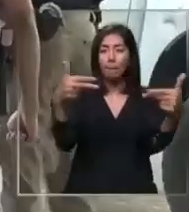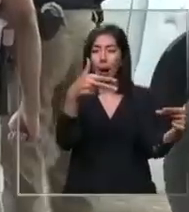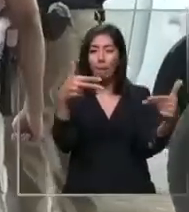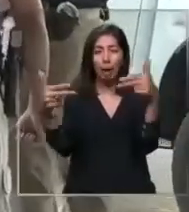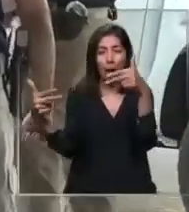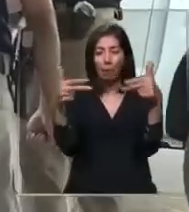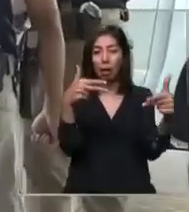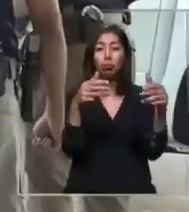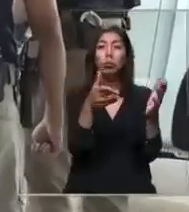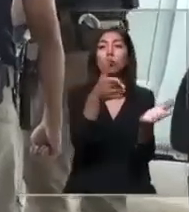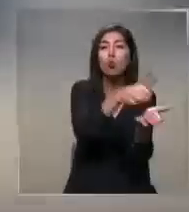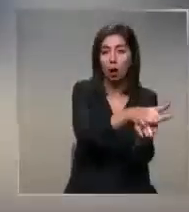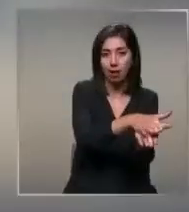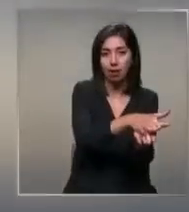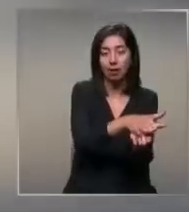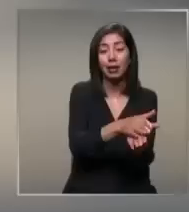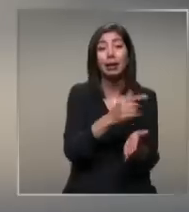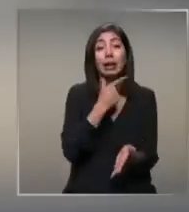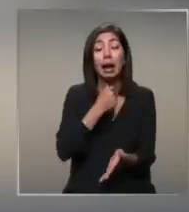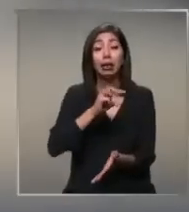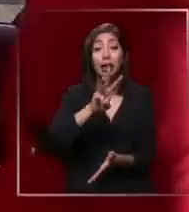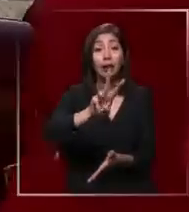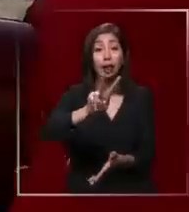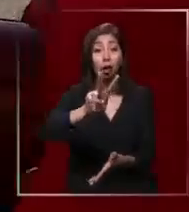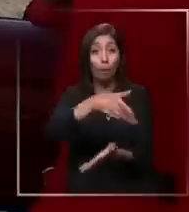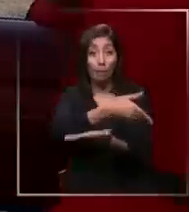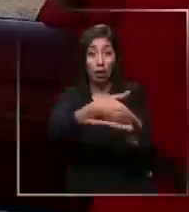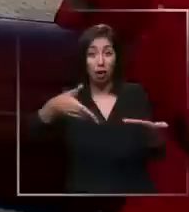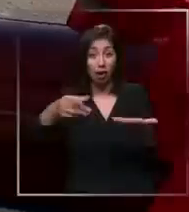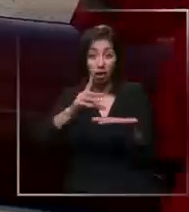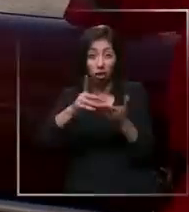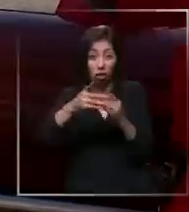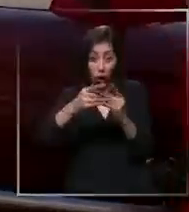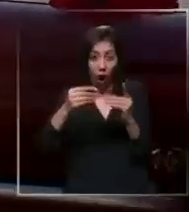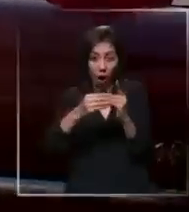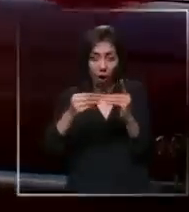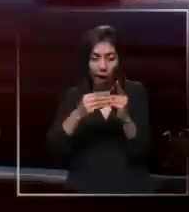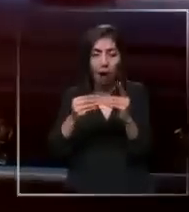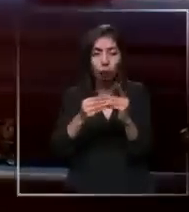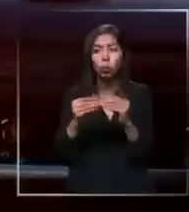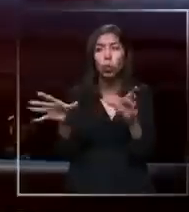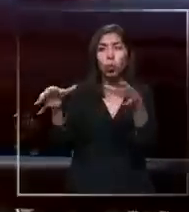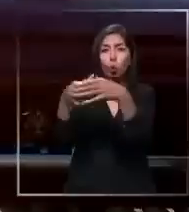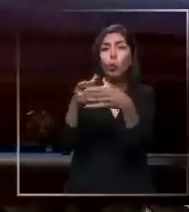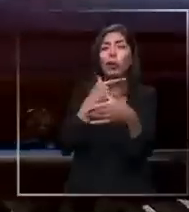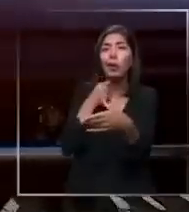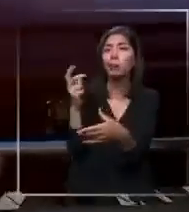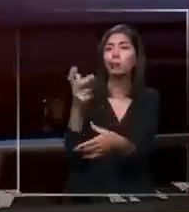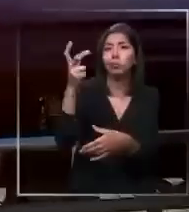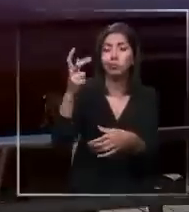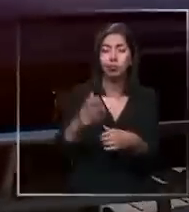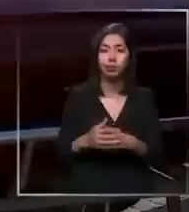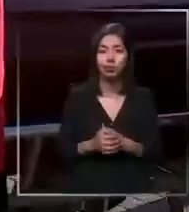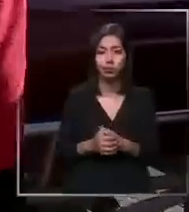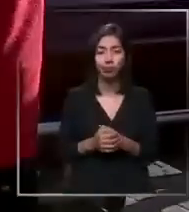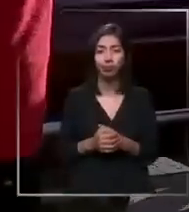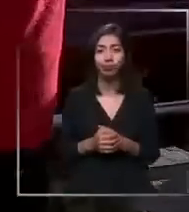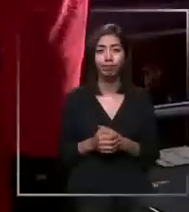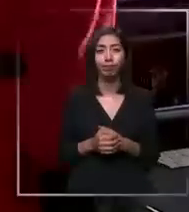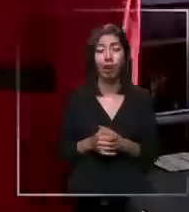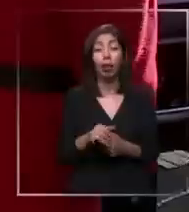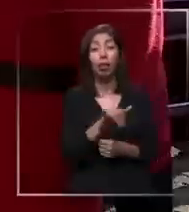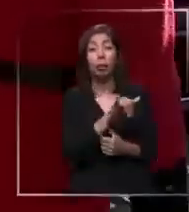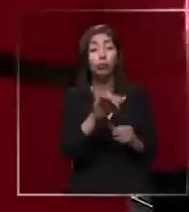millones de dólares provenientes en un vuelo desde Miami terminaran en manos de un grupo organizado y fuertemente armado. Un desenlace donde